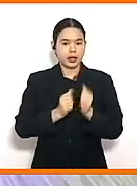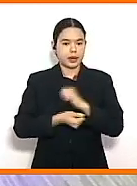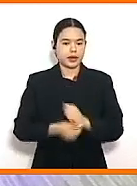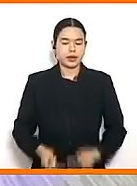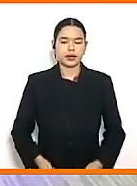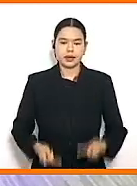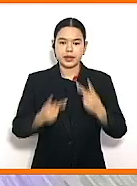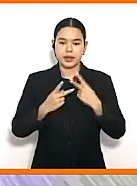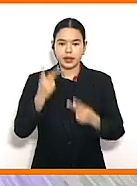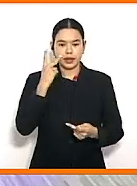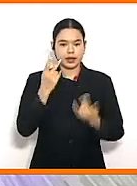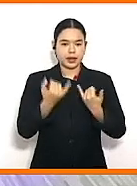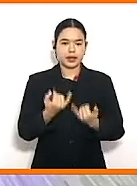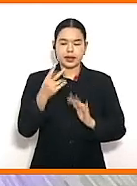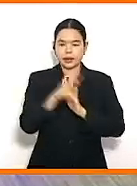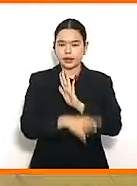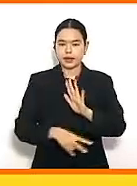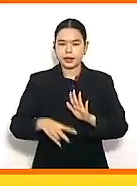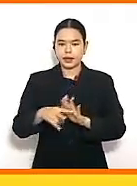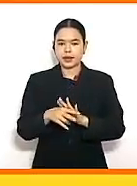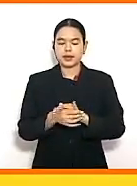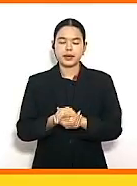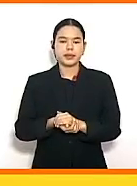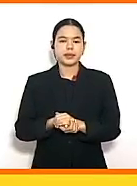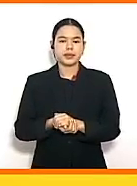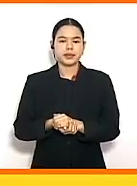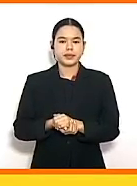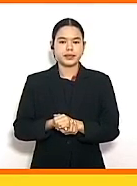en el siguiente video.